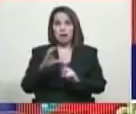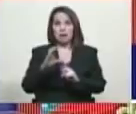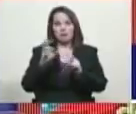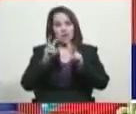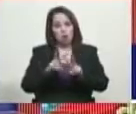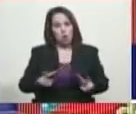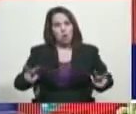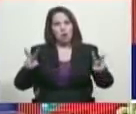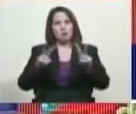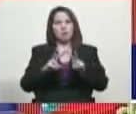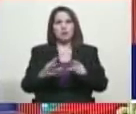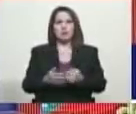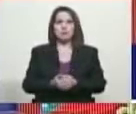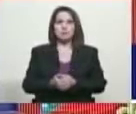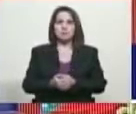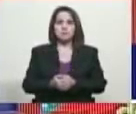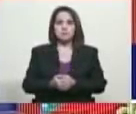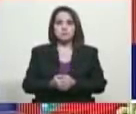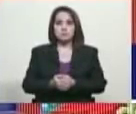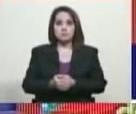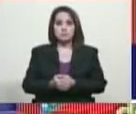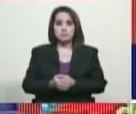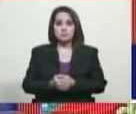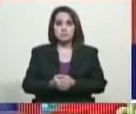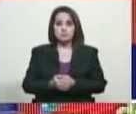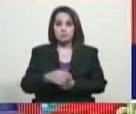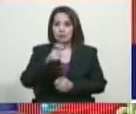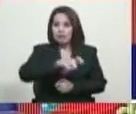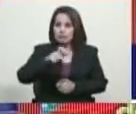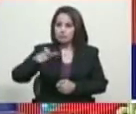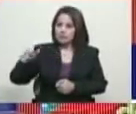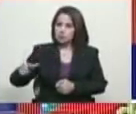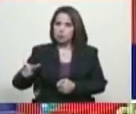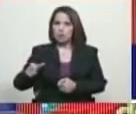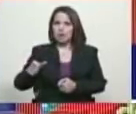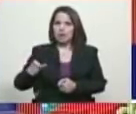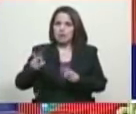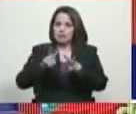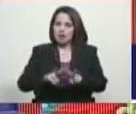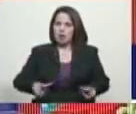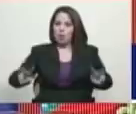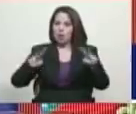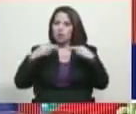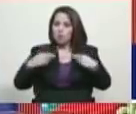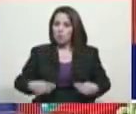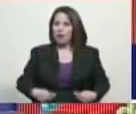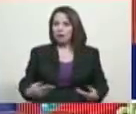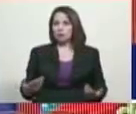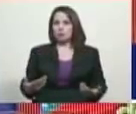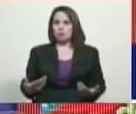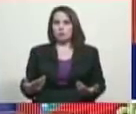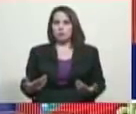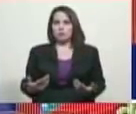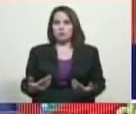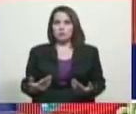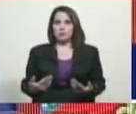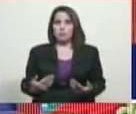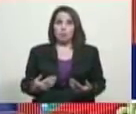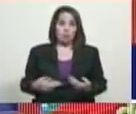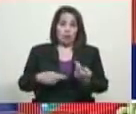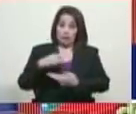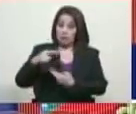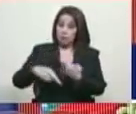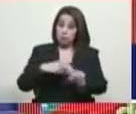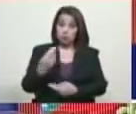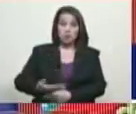valores de la República, de la ciudadanía, de los valores humanos. Es una gran revolución que se